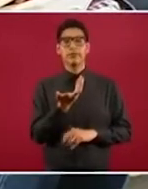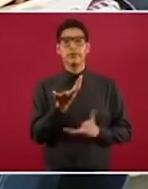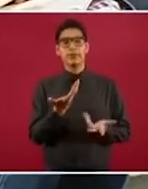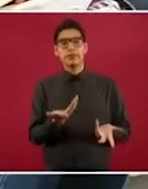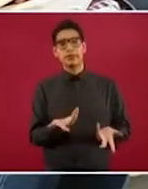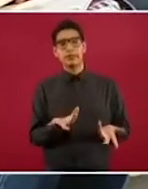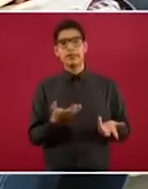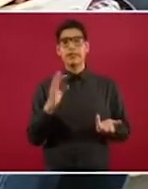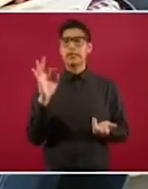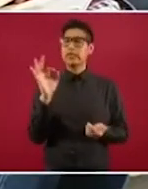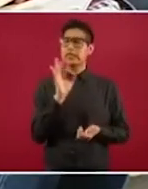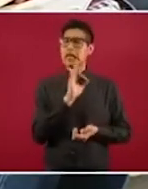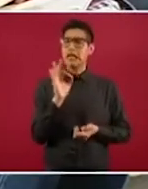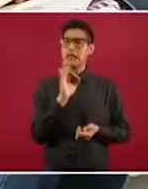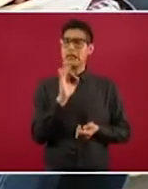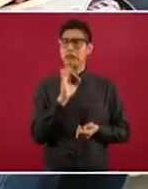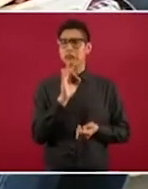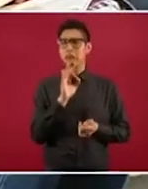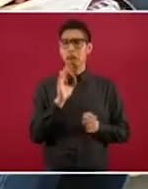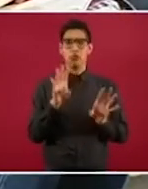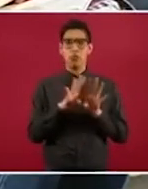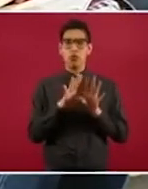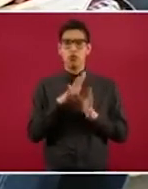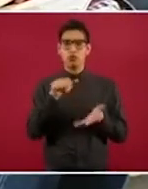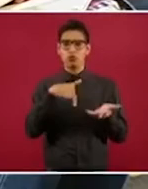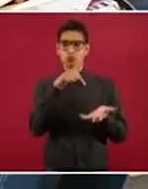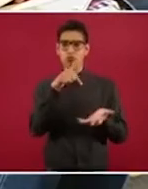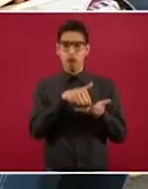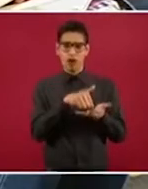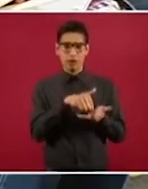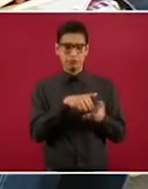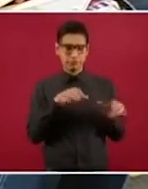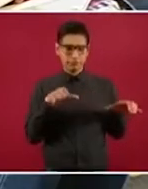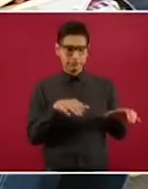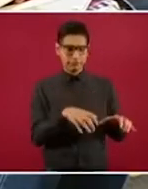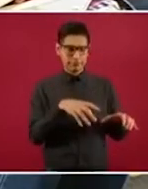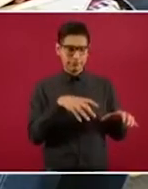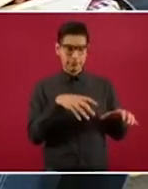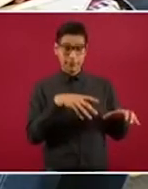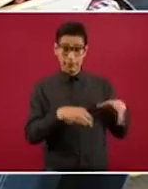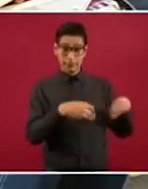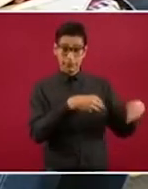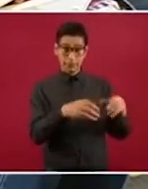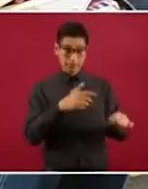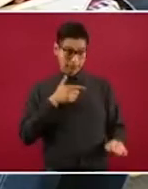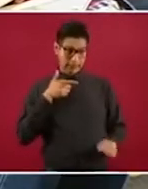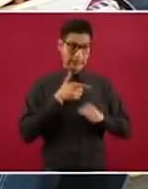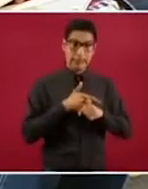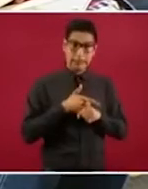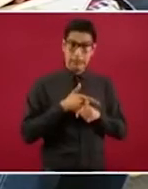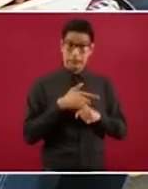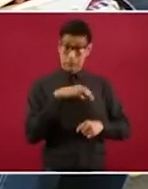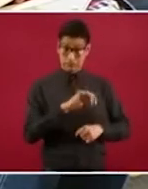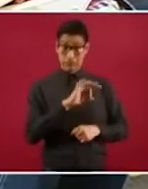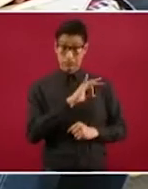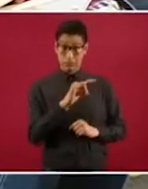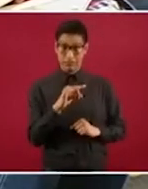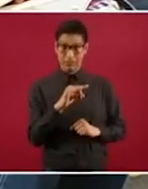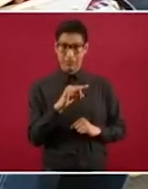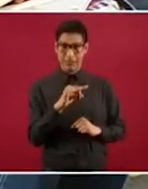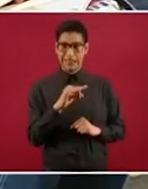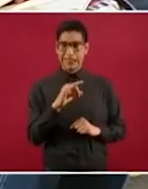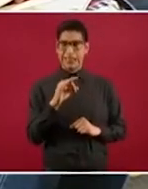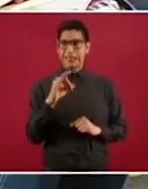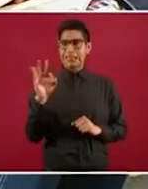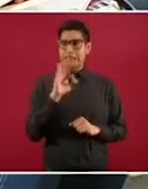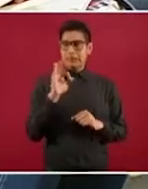manera de identificar los focos de infección para ir previendo, o sea, que las personas no solo estuvieran alertas por la sana distancia,